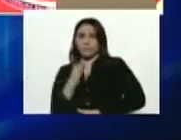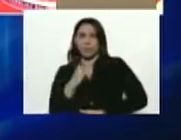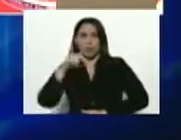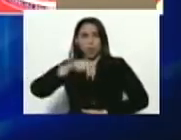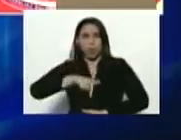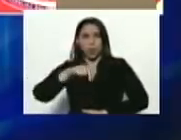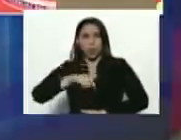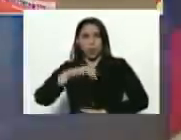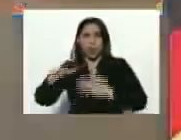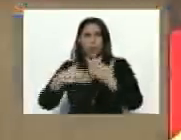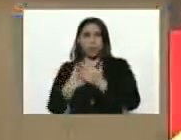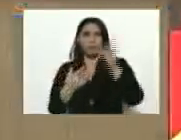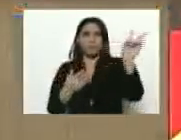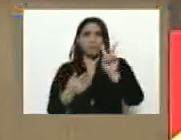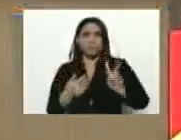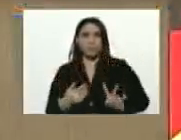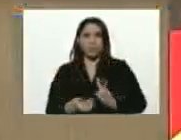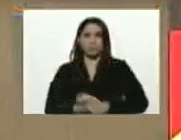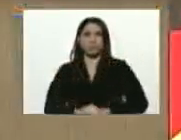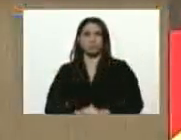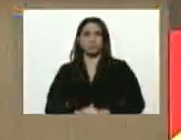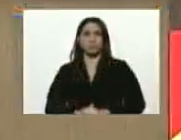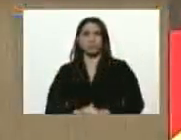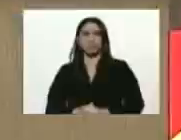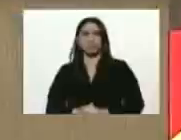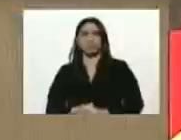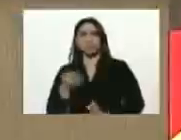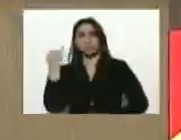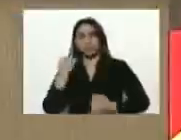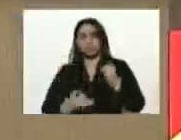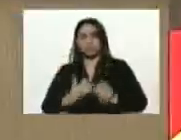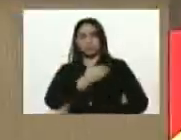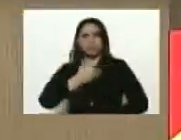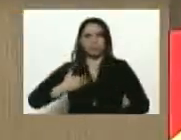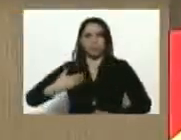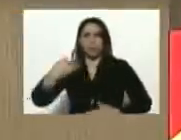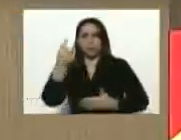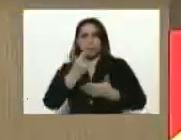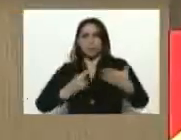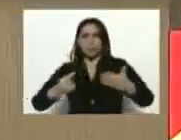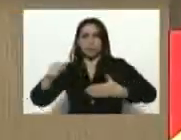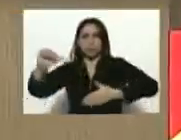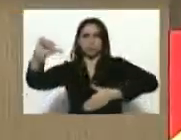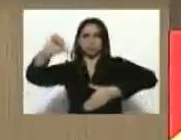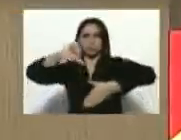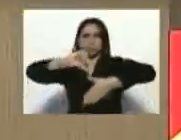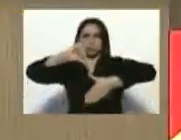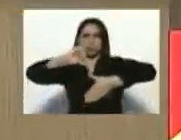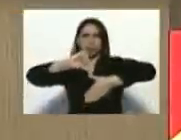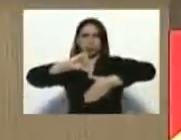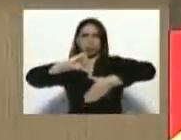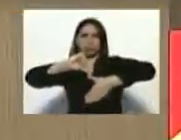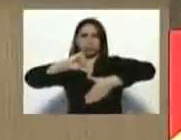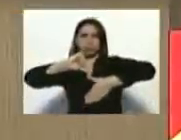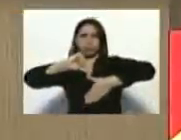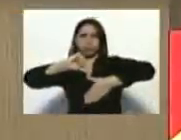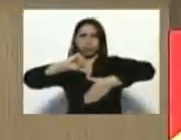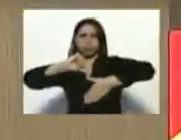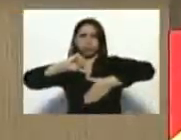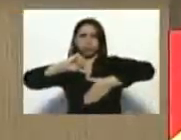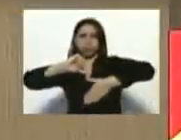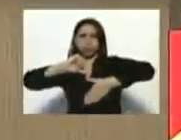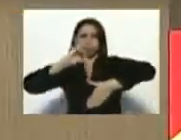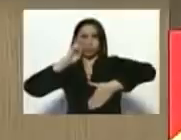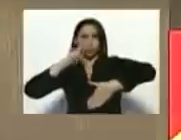regresando a Venezuela. Y finalmente quería pedir el mapa de Sudamérica. Ahí vamos a ver, ahí